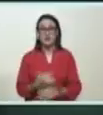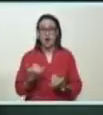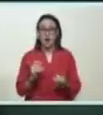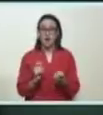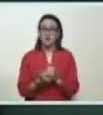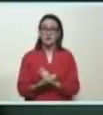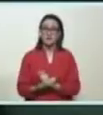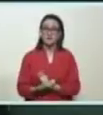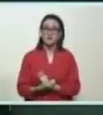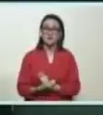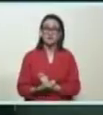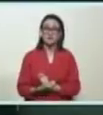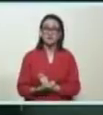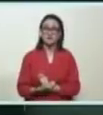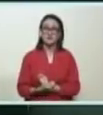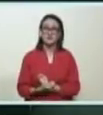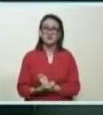hoy,